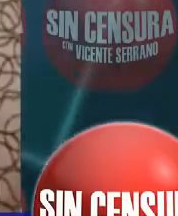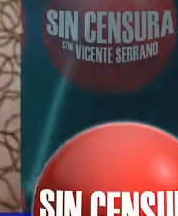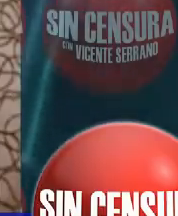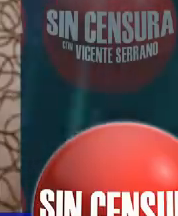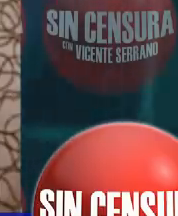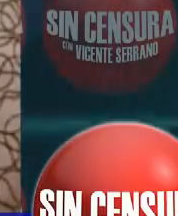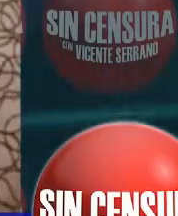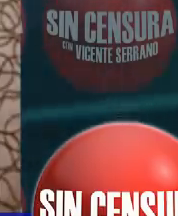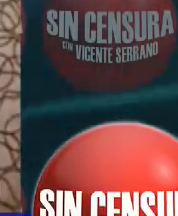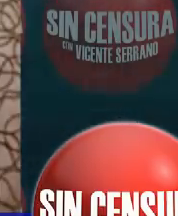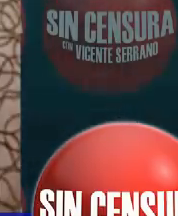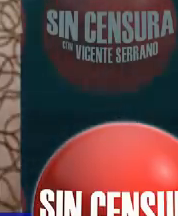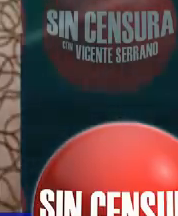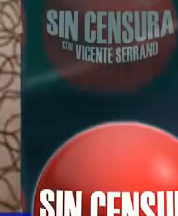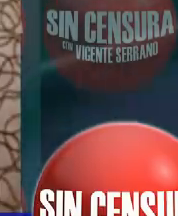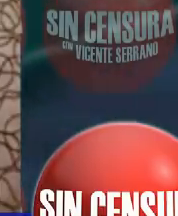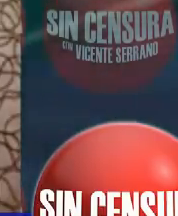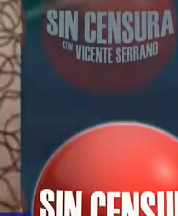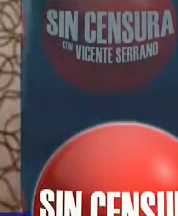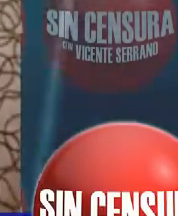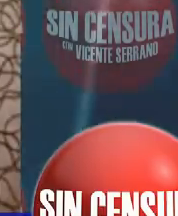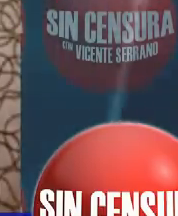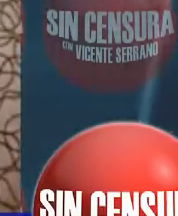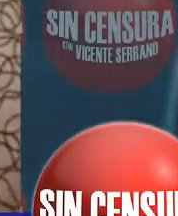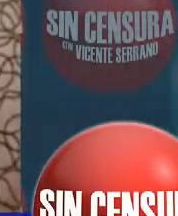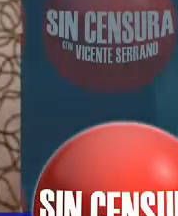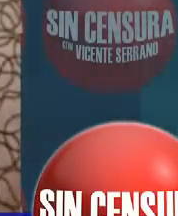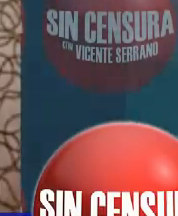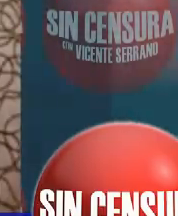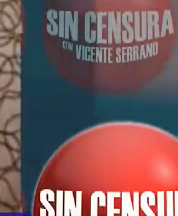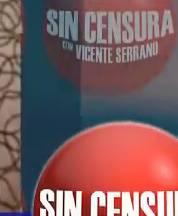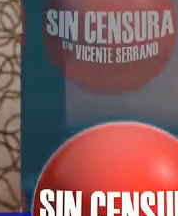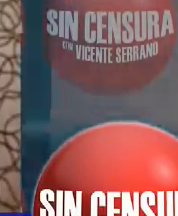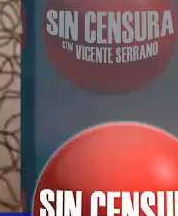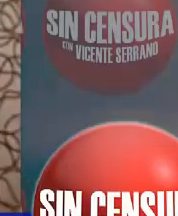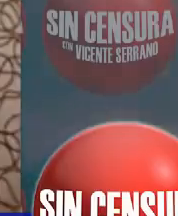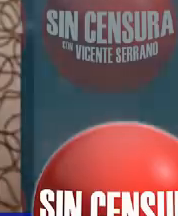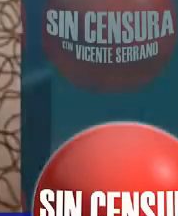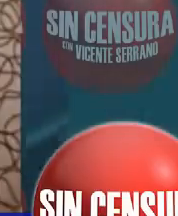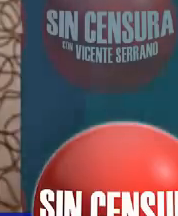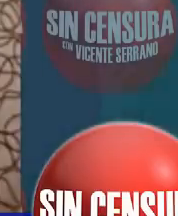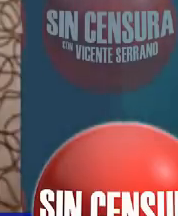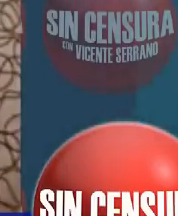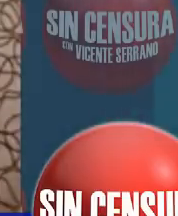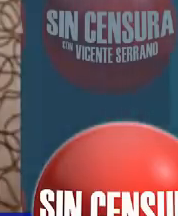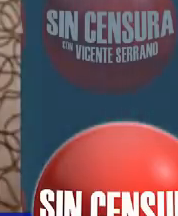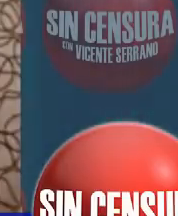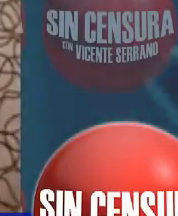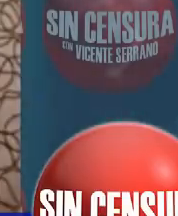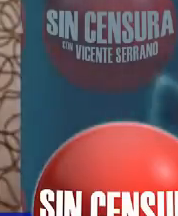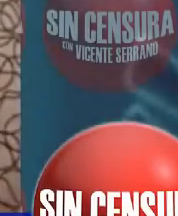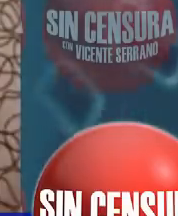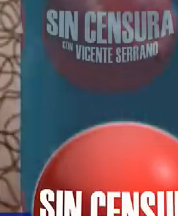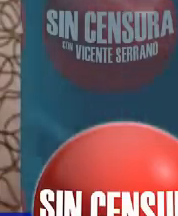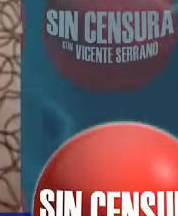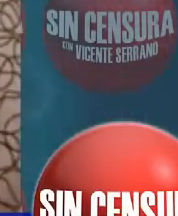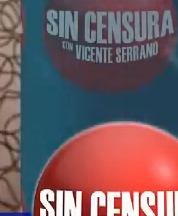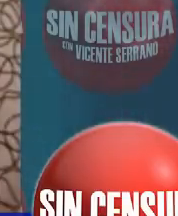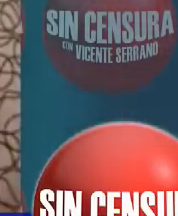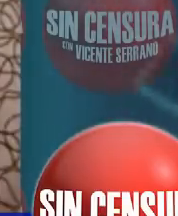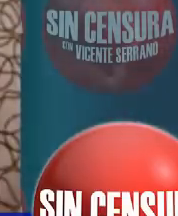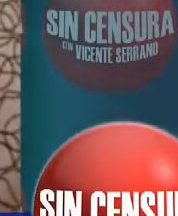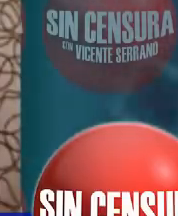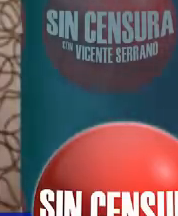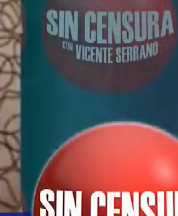madre tipo porfirio muñoz ledo a los legisladores pero por el pueblo cabrón si ya no puede ser posible